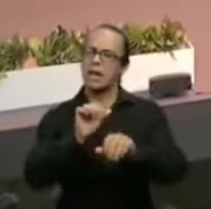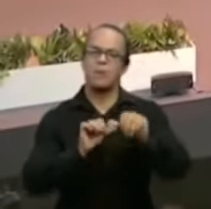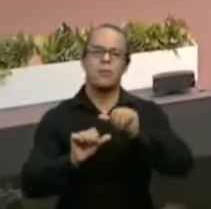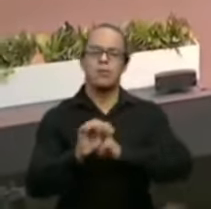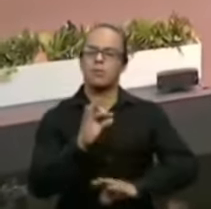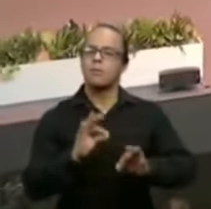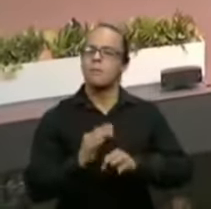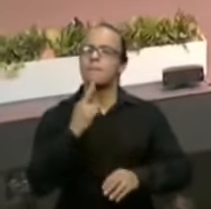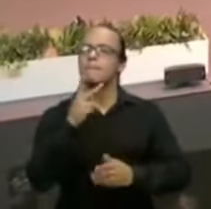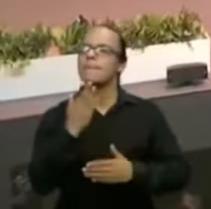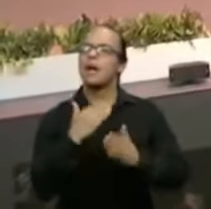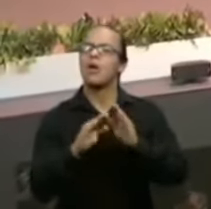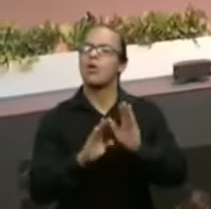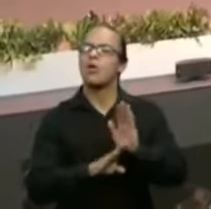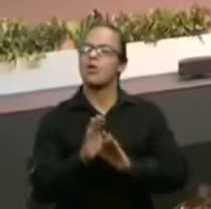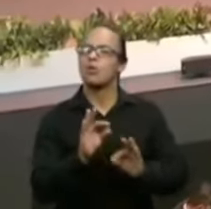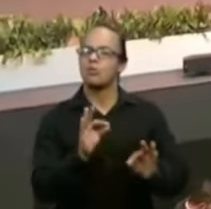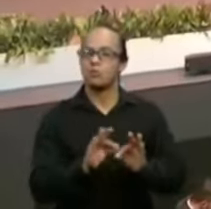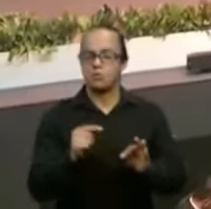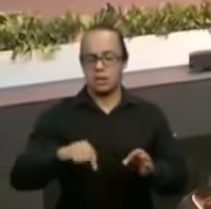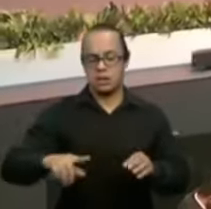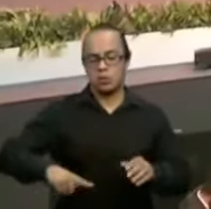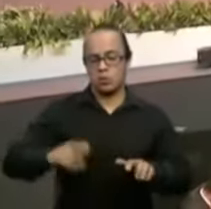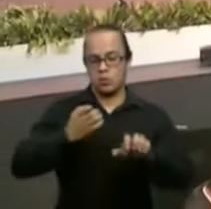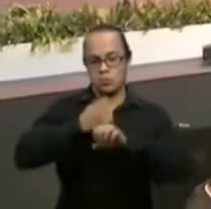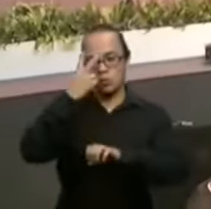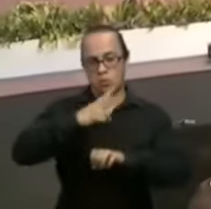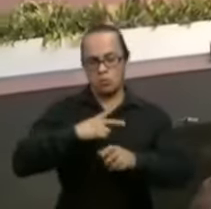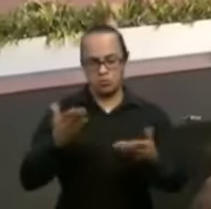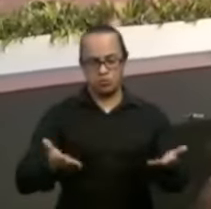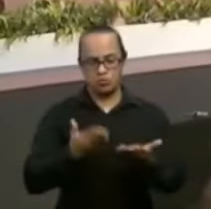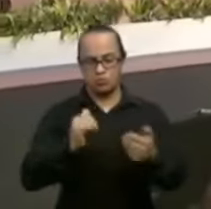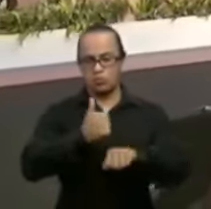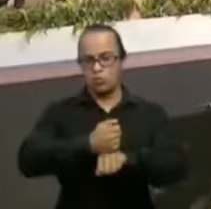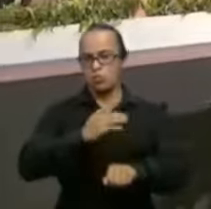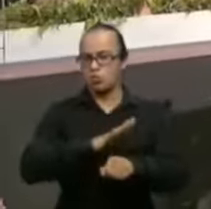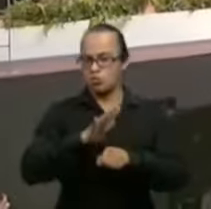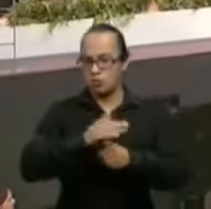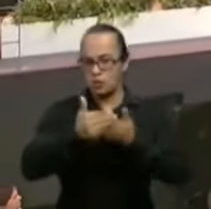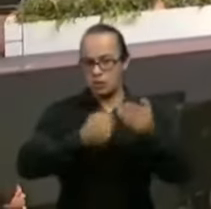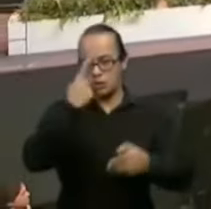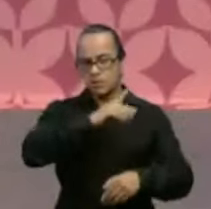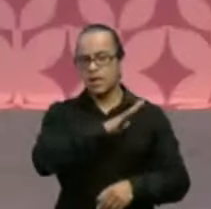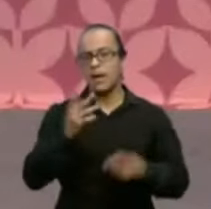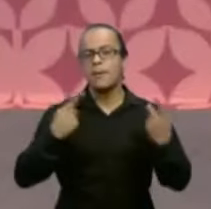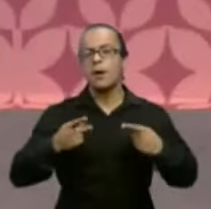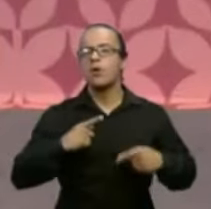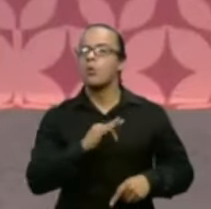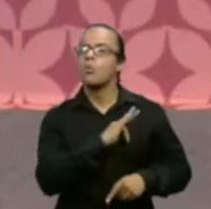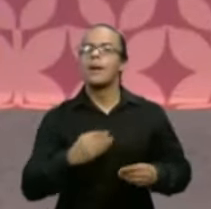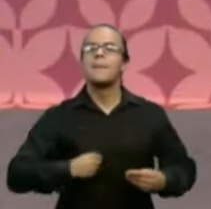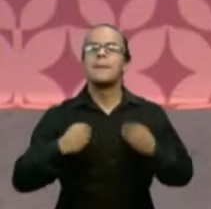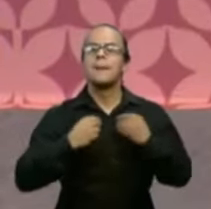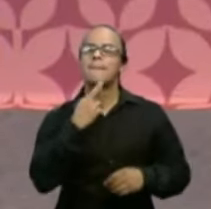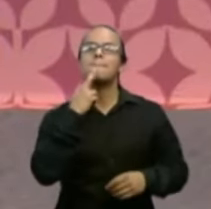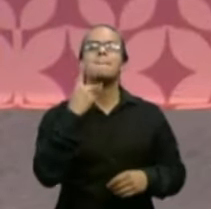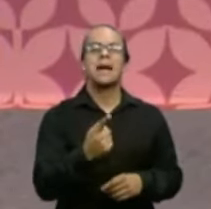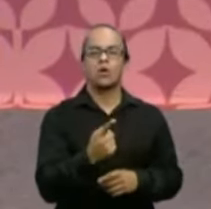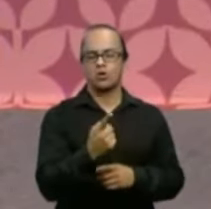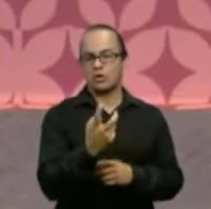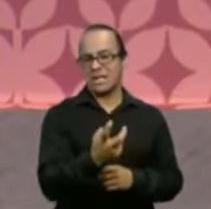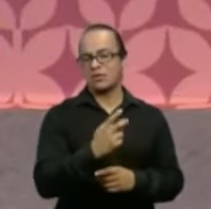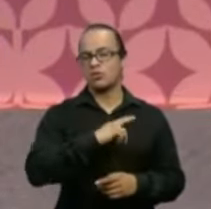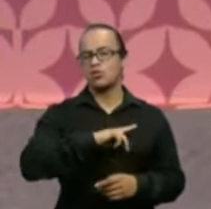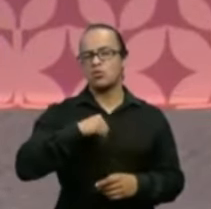Este nuevo gobierno detonará en el Estado de México las condiciones para que la gente alcance mejores condiciones de vida. Y